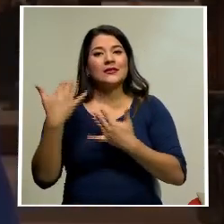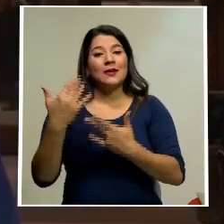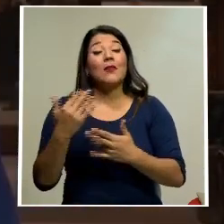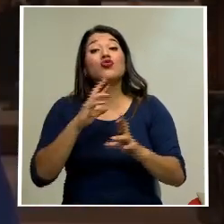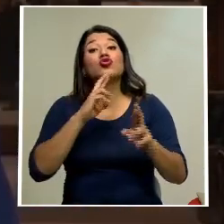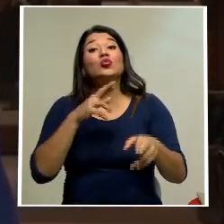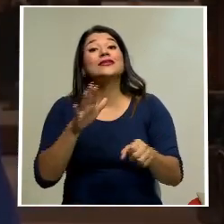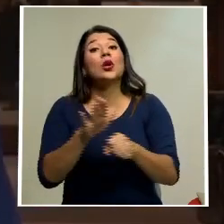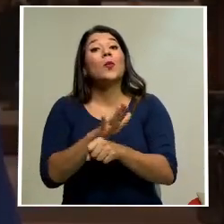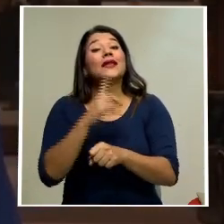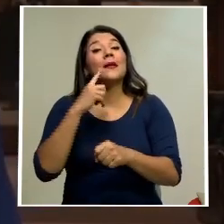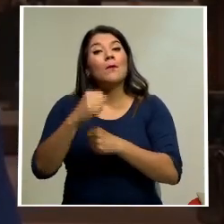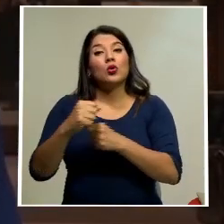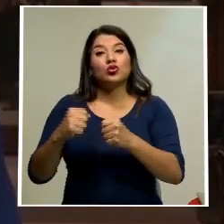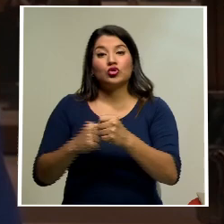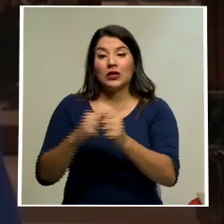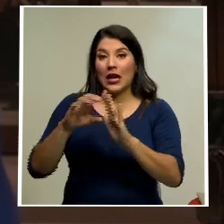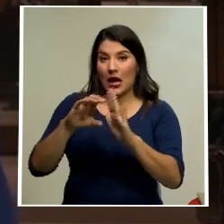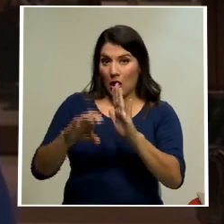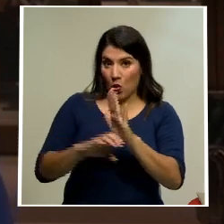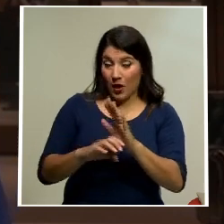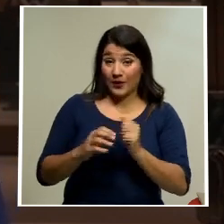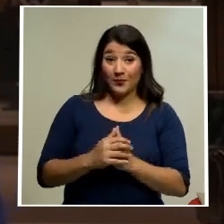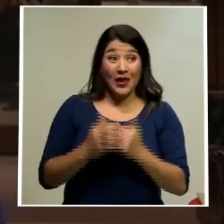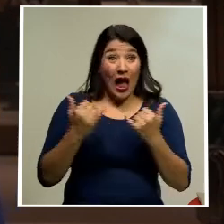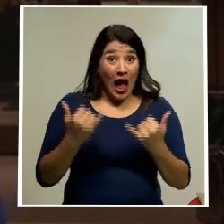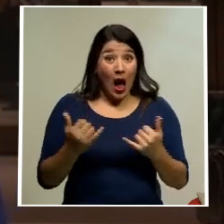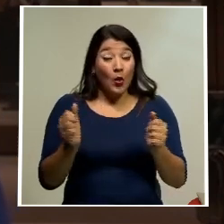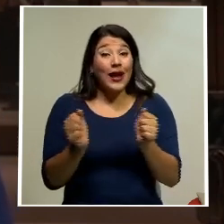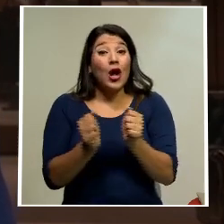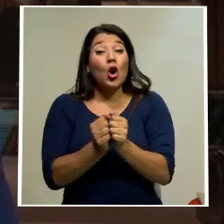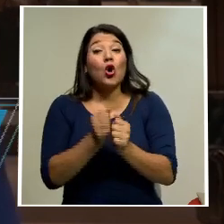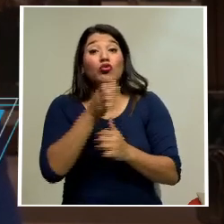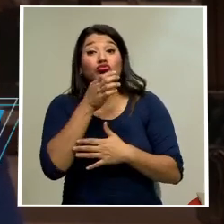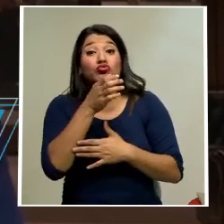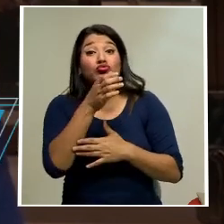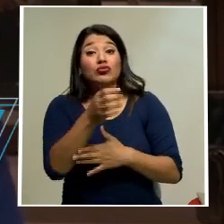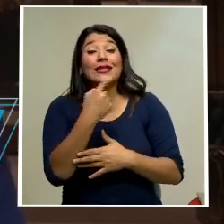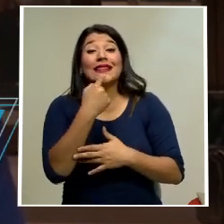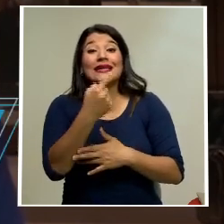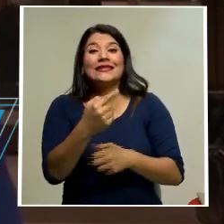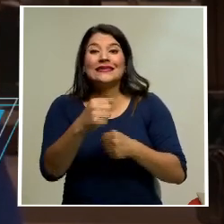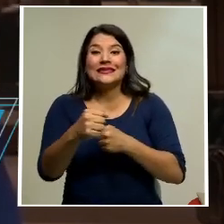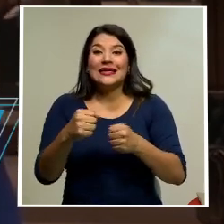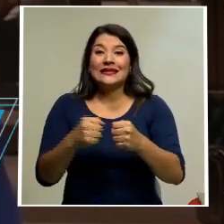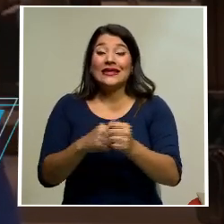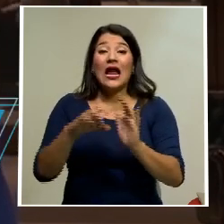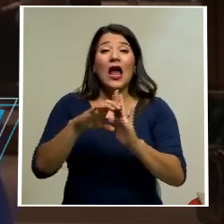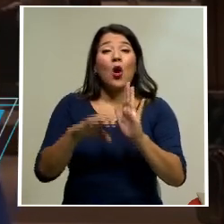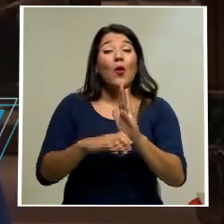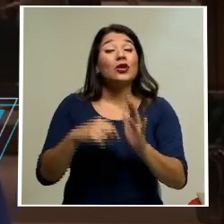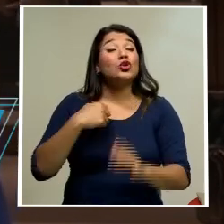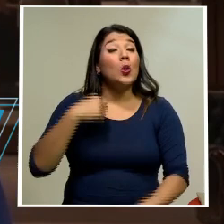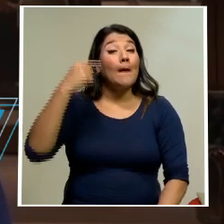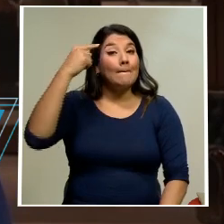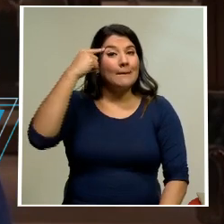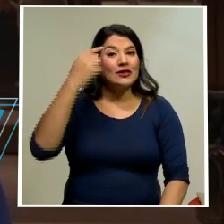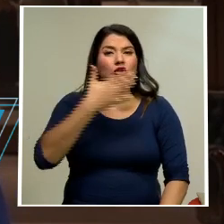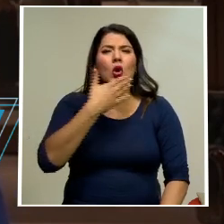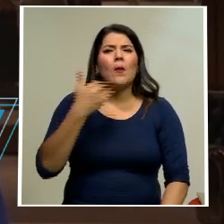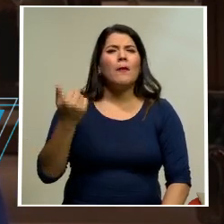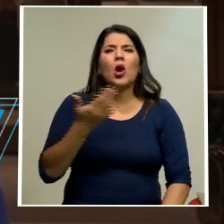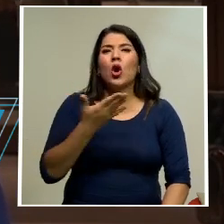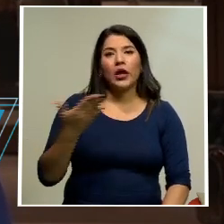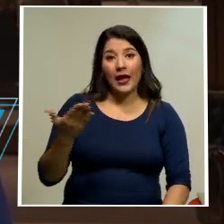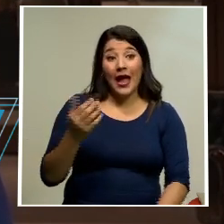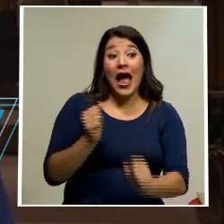sala. En este momento, con las observaciones que hace la Sala Constitucional, yo creo que es razonable pensar que lo más oportuno es hacer de nuevo